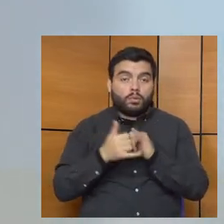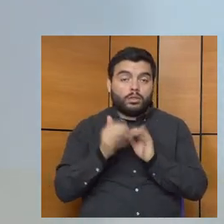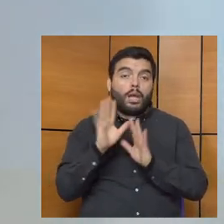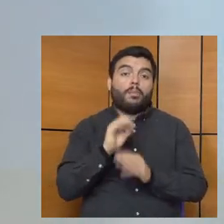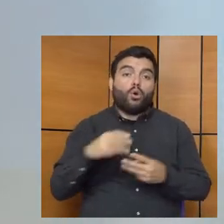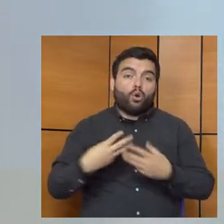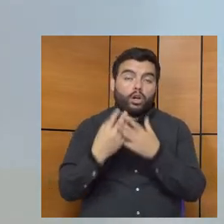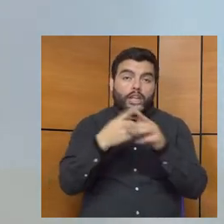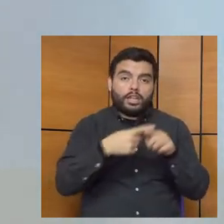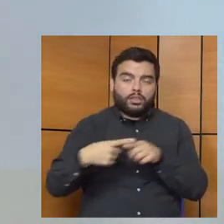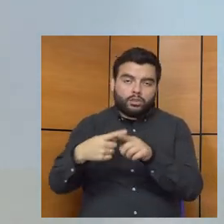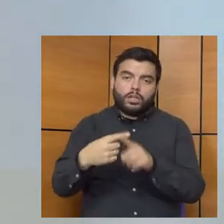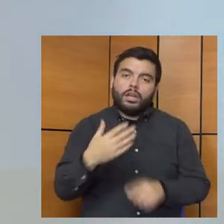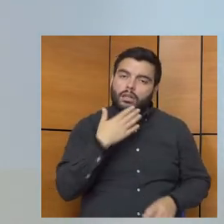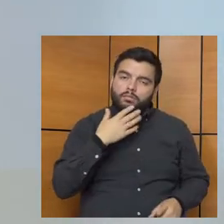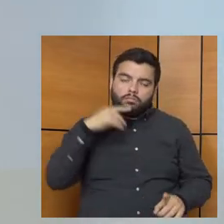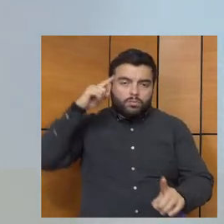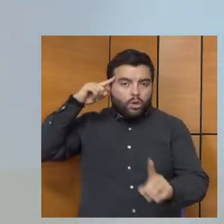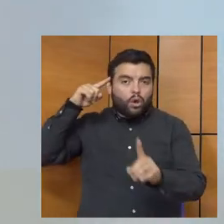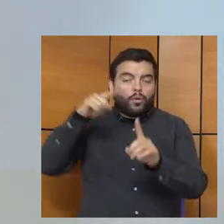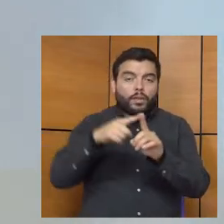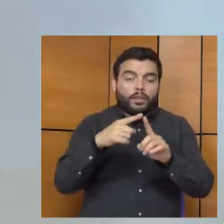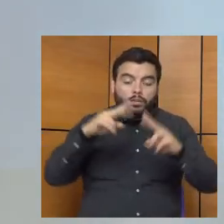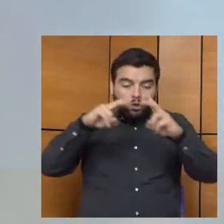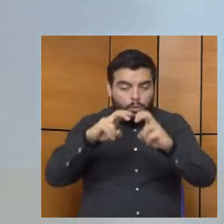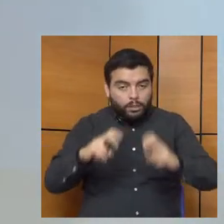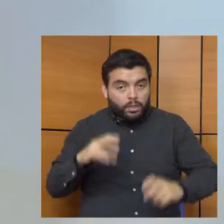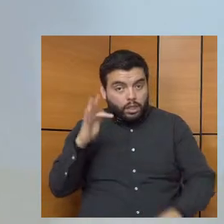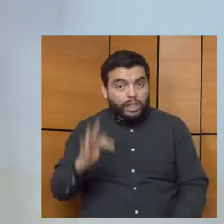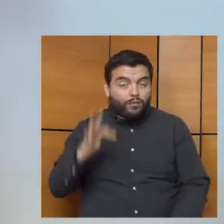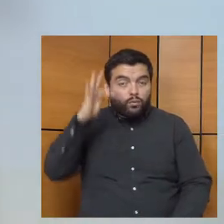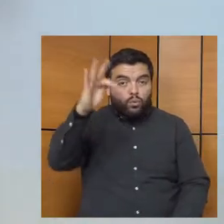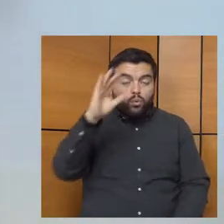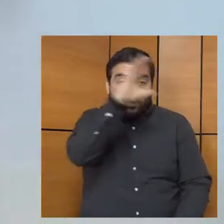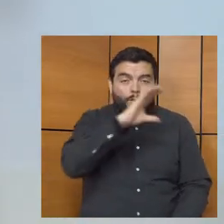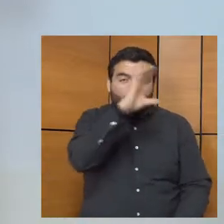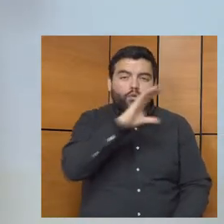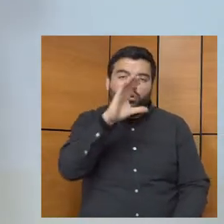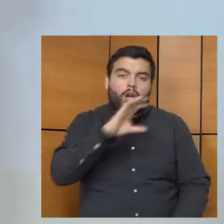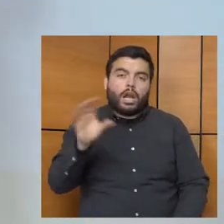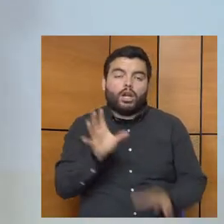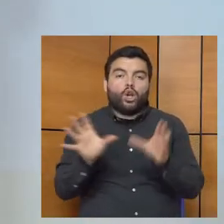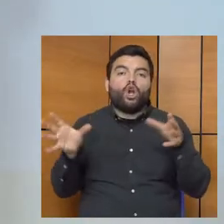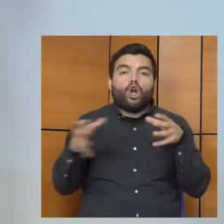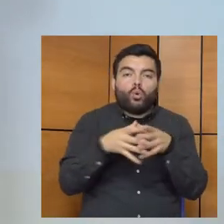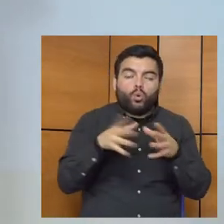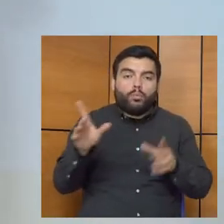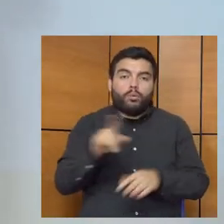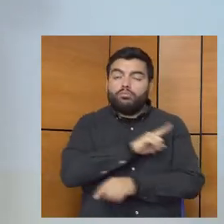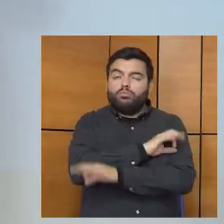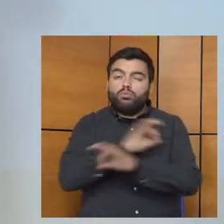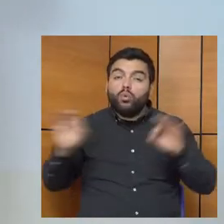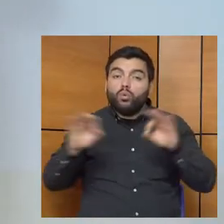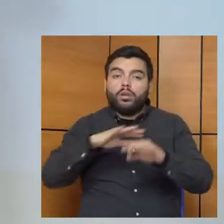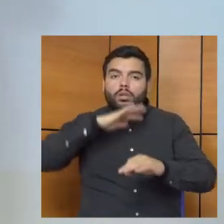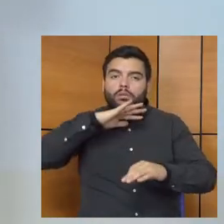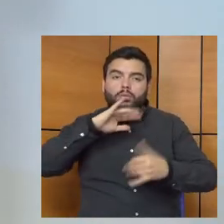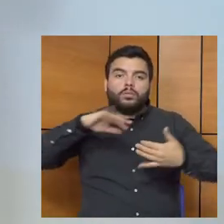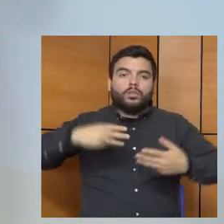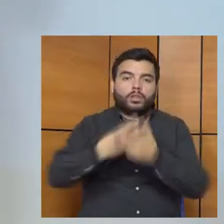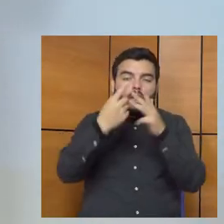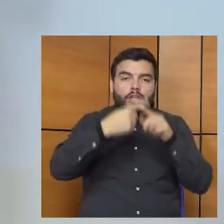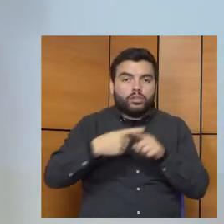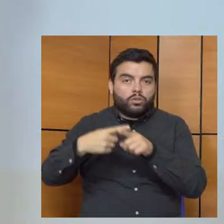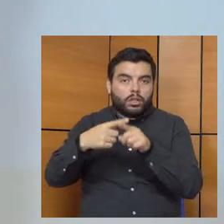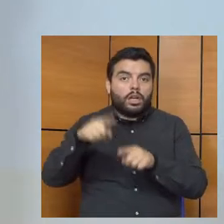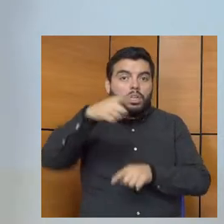tenemos que también dirigirnos y los próximos estudios que se hagan, buscar a este tipo de personas que no han usado redes sociales y que son los